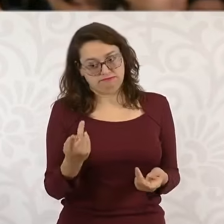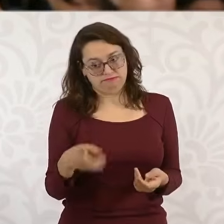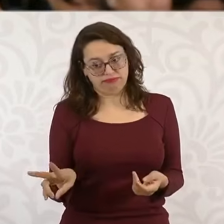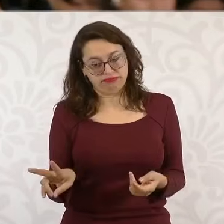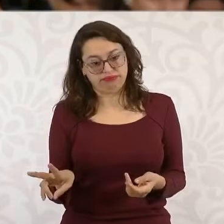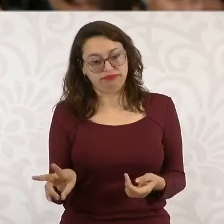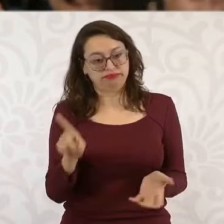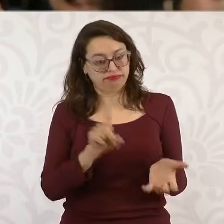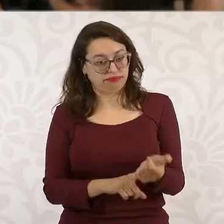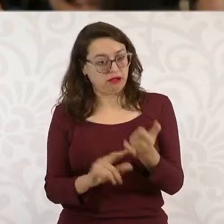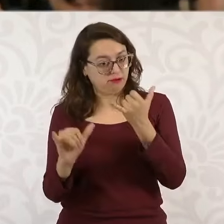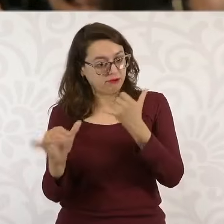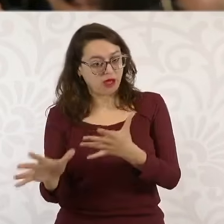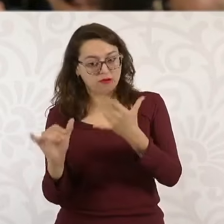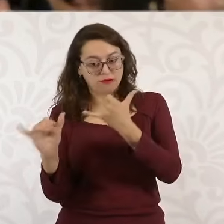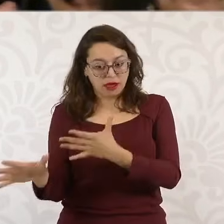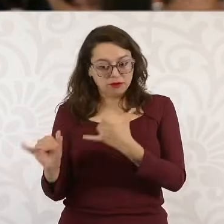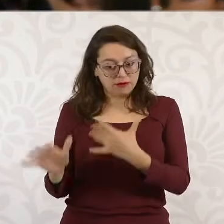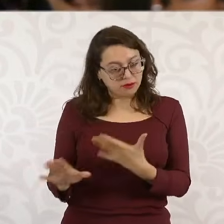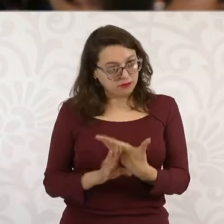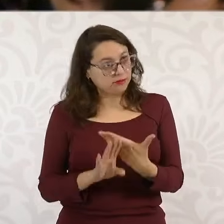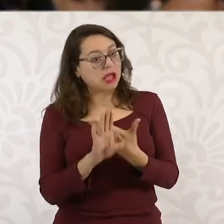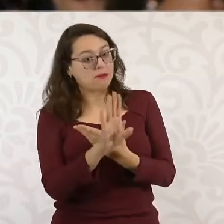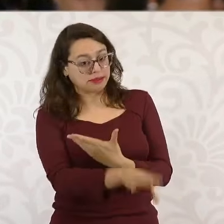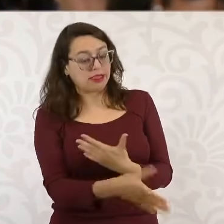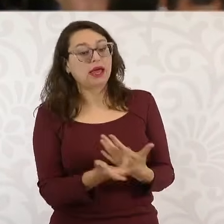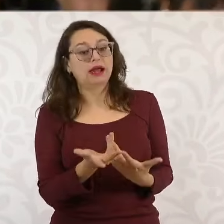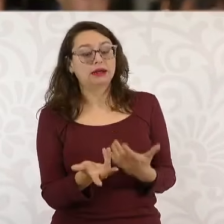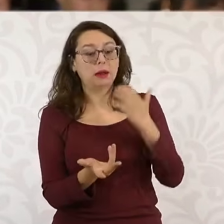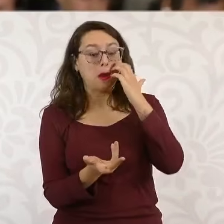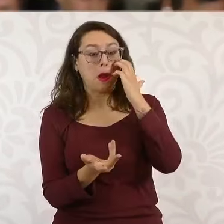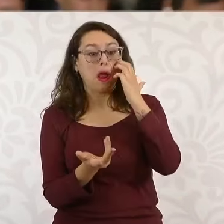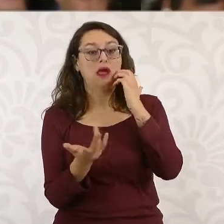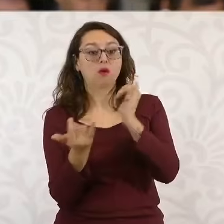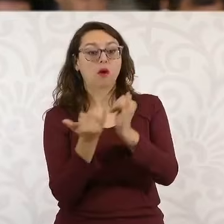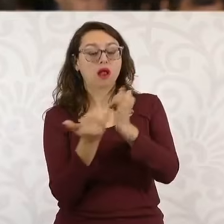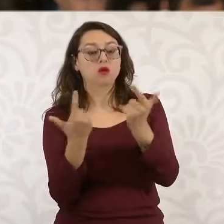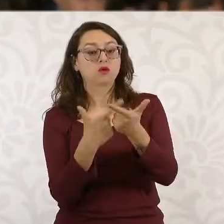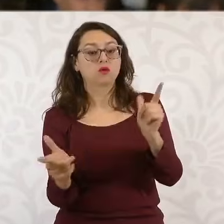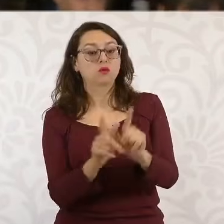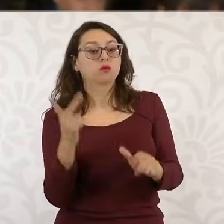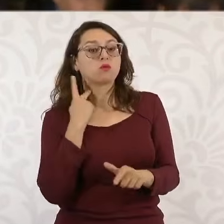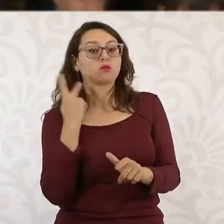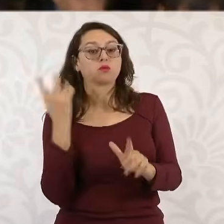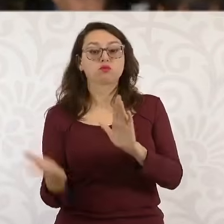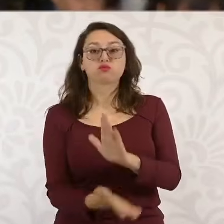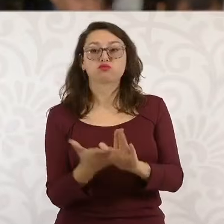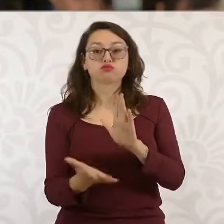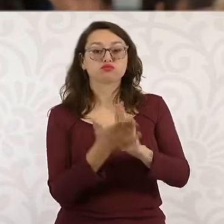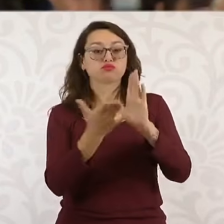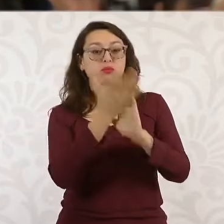los fraudes que tenía el cártel inmobiliario y de tiempos